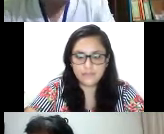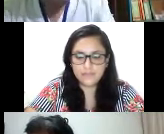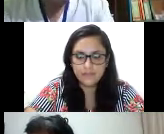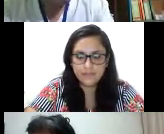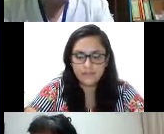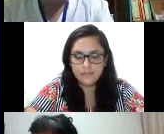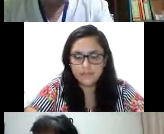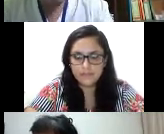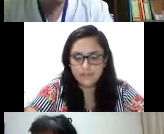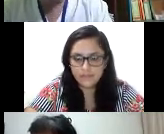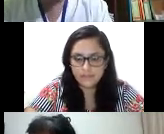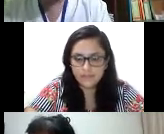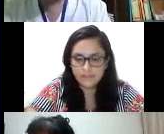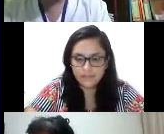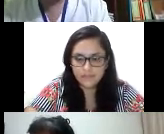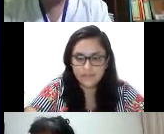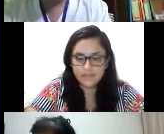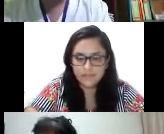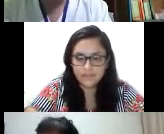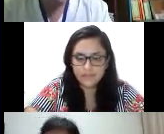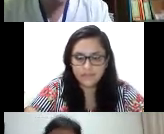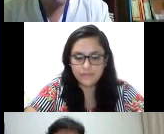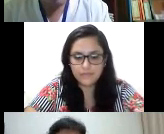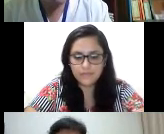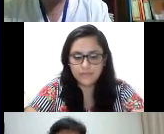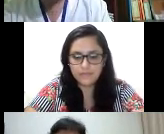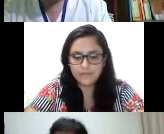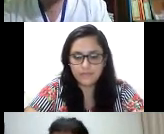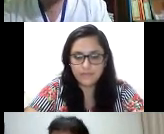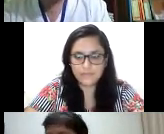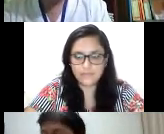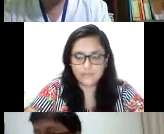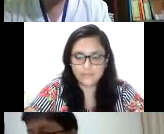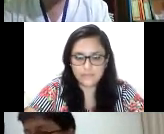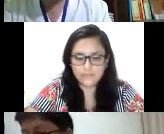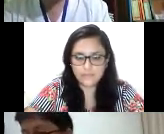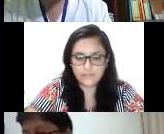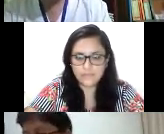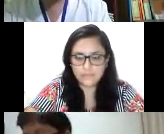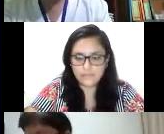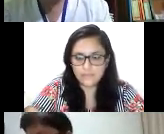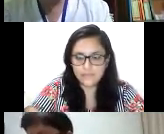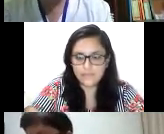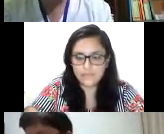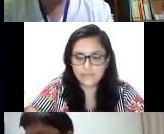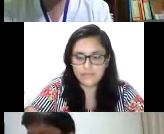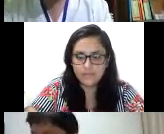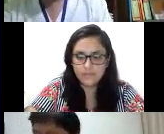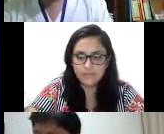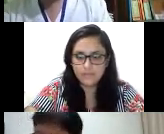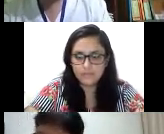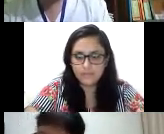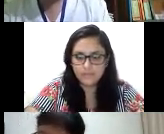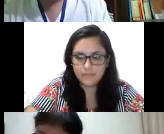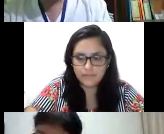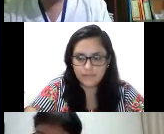Por ejemplo, posicionamos con pelota, trabajamos en el programa del adulto mayor también, ¿no? Vamos a tener que tener bastante consideración esto porque